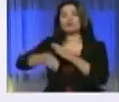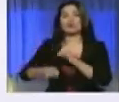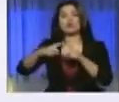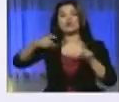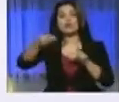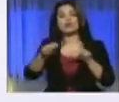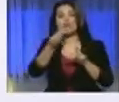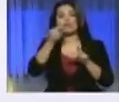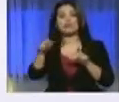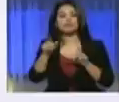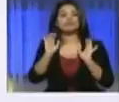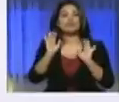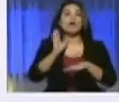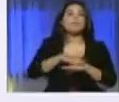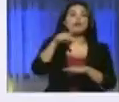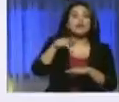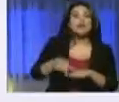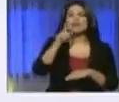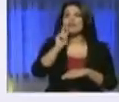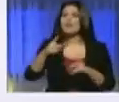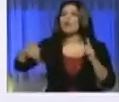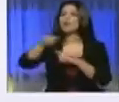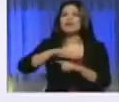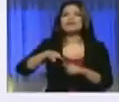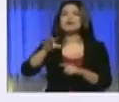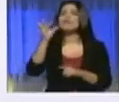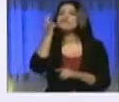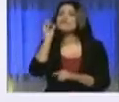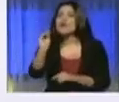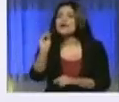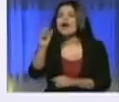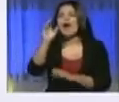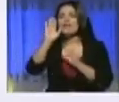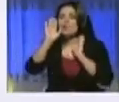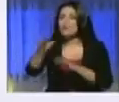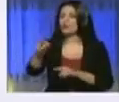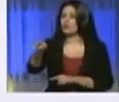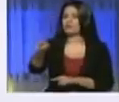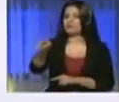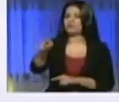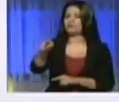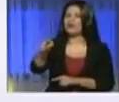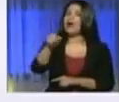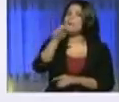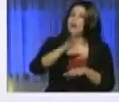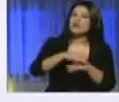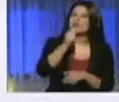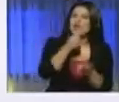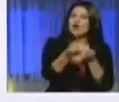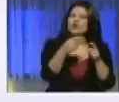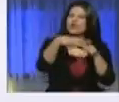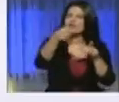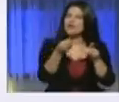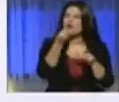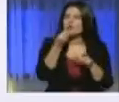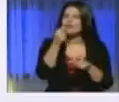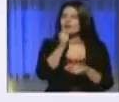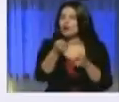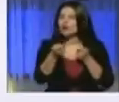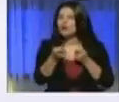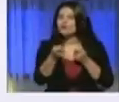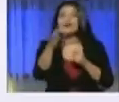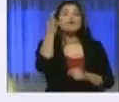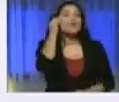pues, en la casa? La mujer. Digan lo contrario. Es así, ¿verdad,